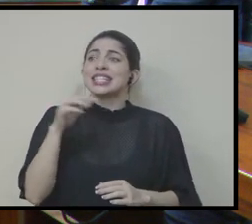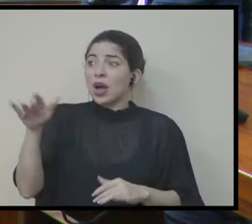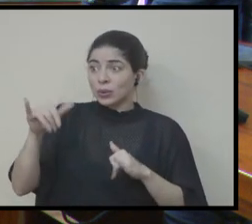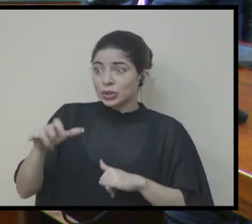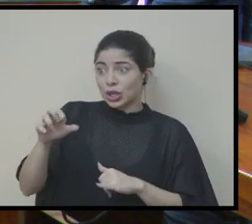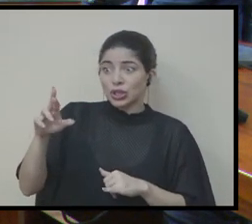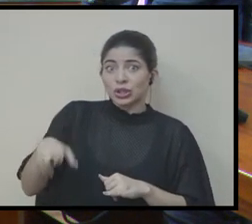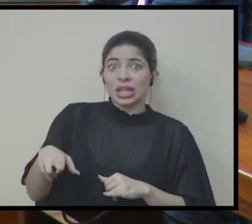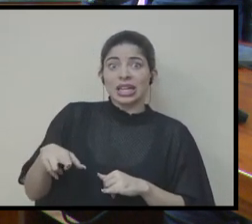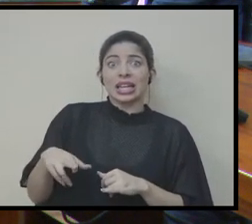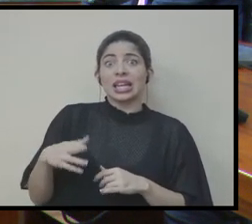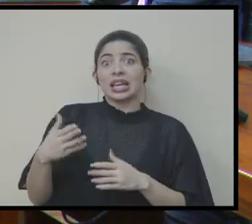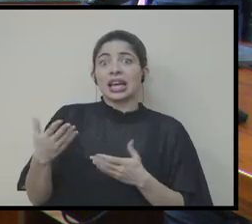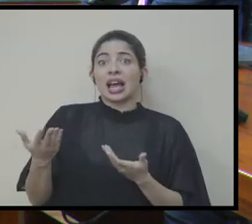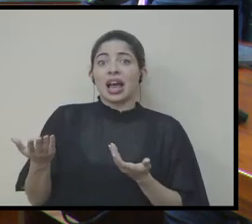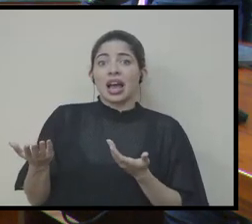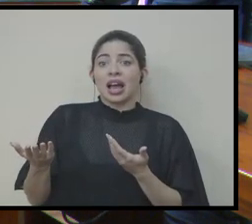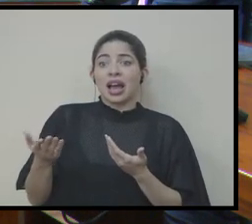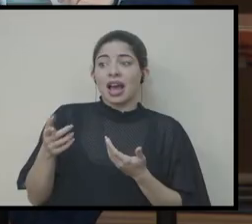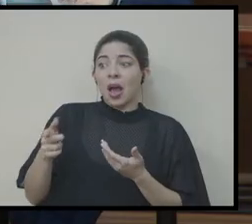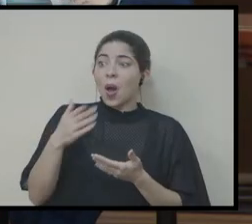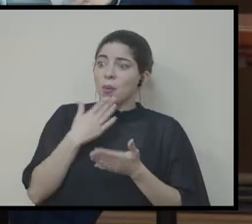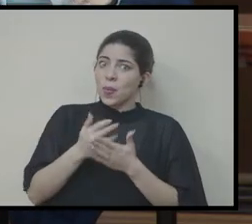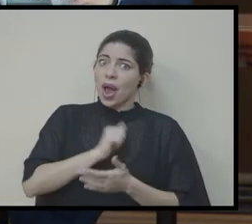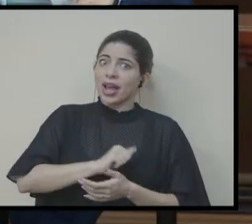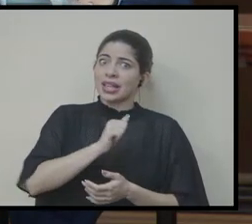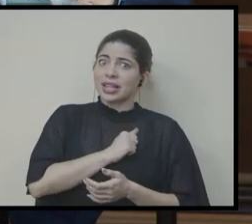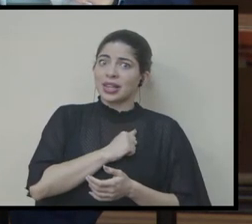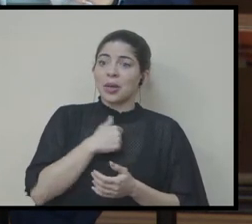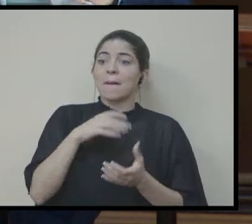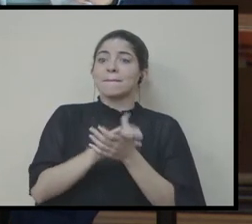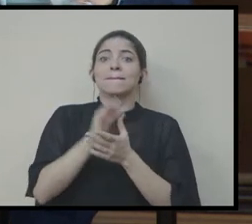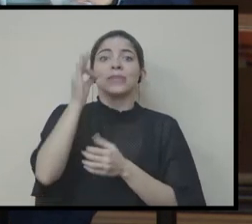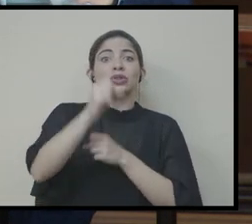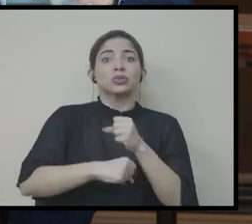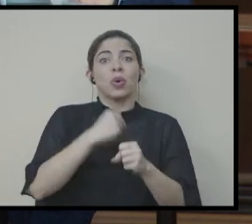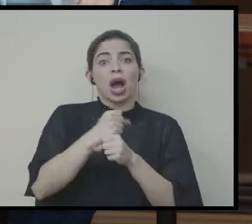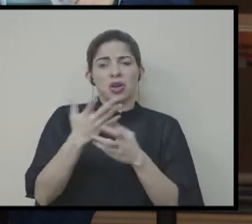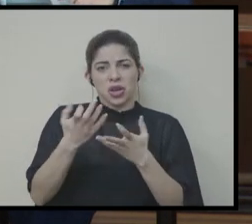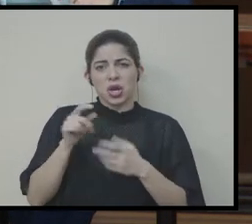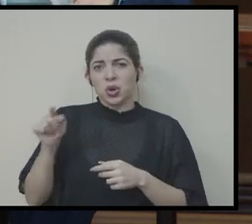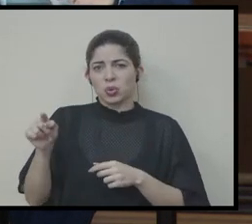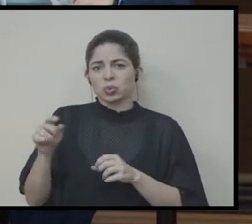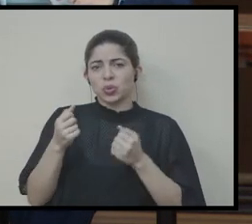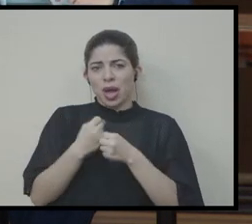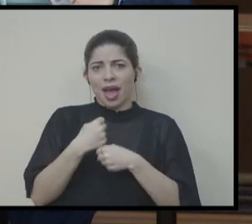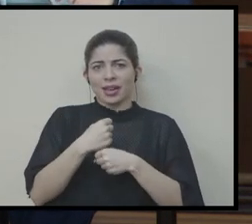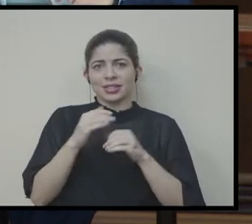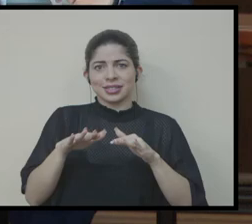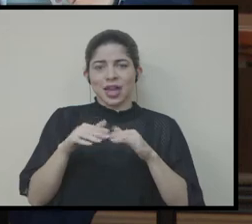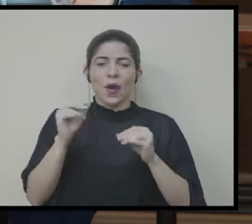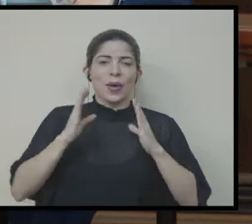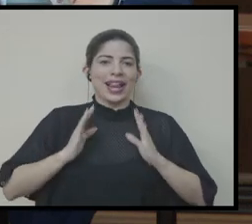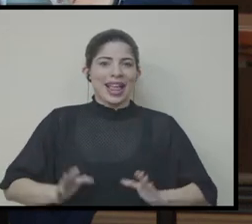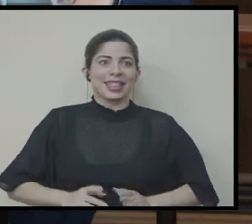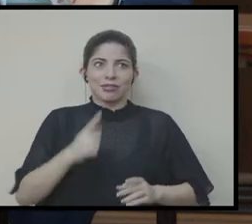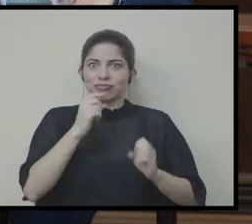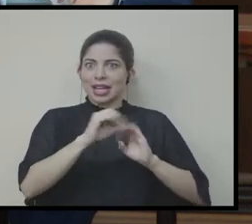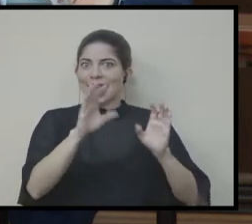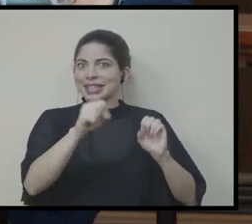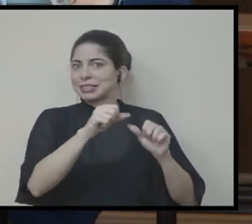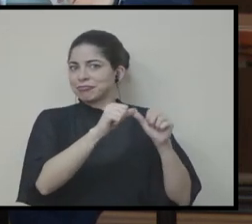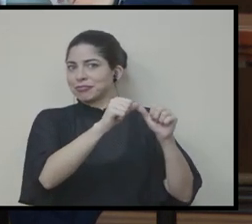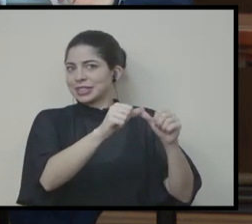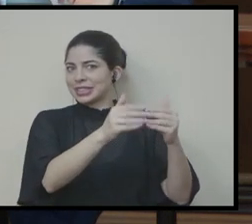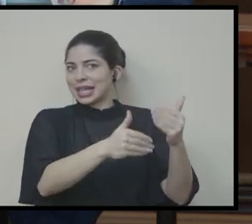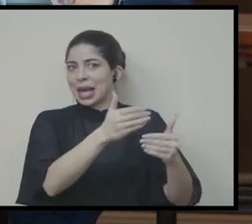Costa Rica y con esa buena actitud, me caso el otro año, quiero que me hagas, o clientas, y yo, claro que sí, todo